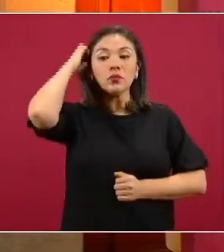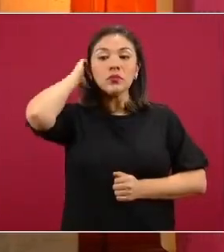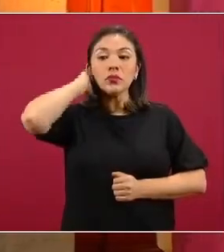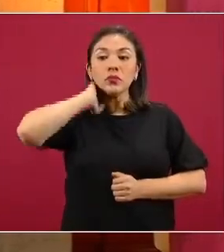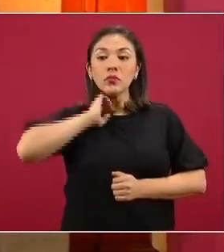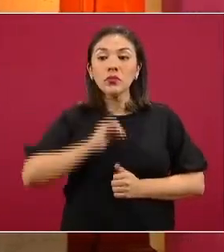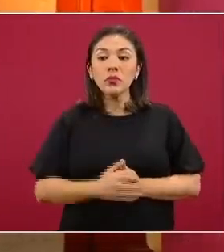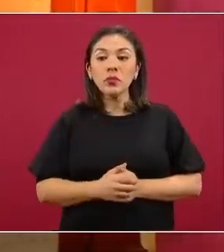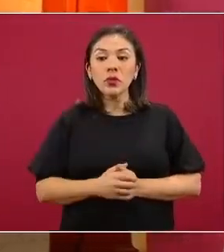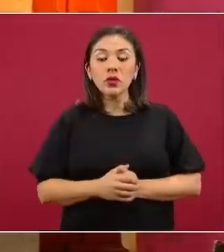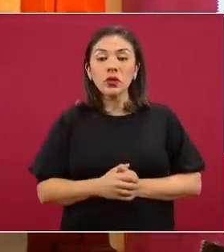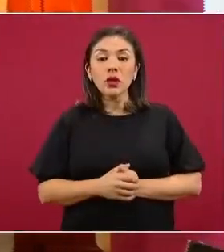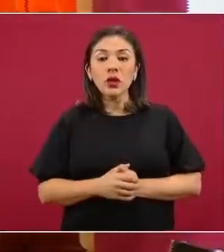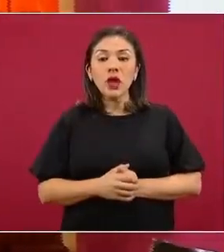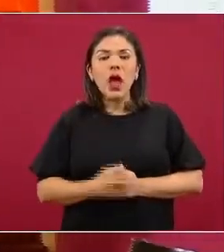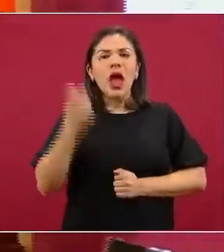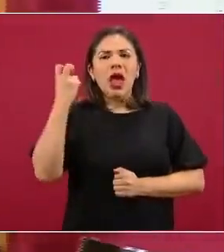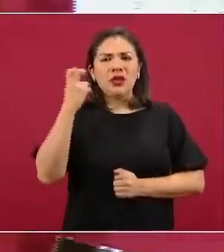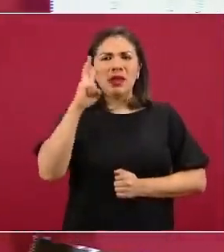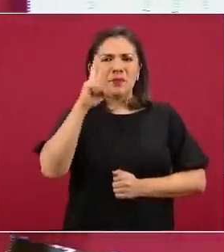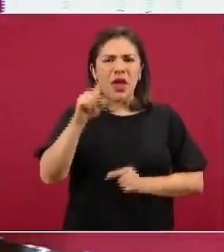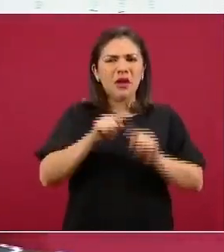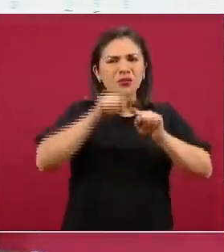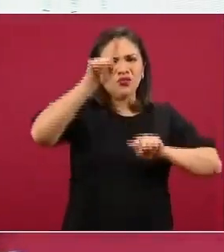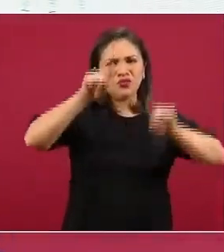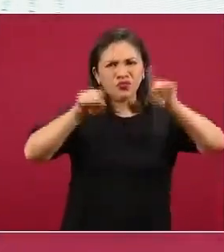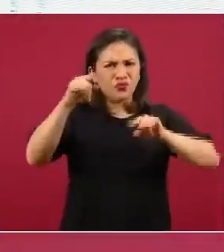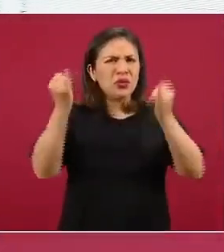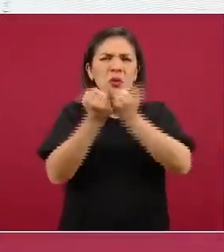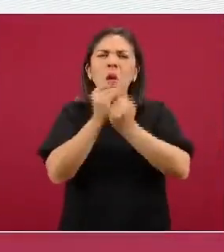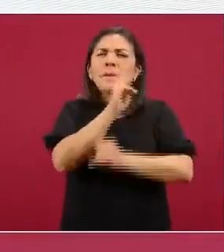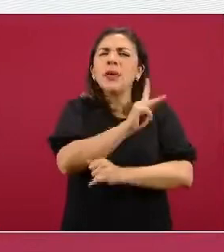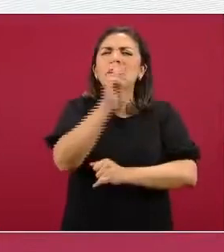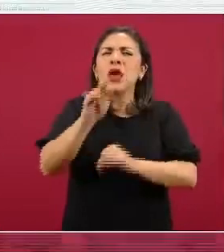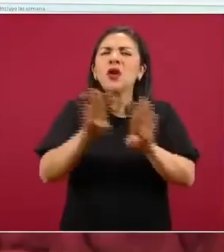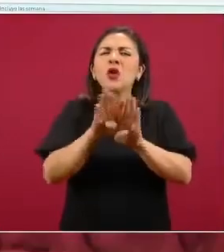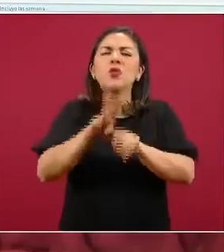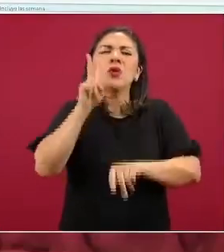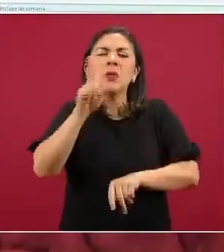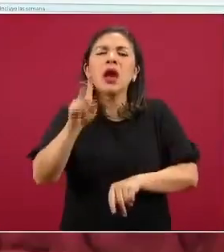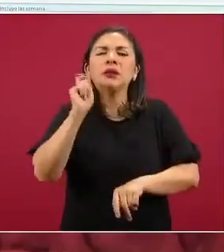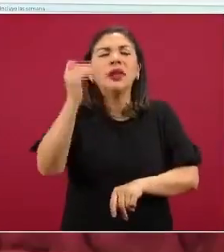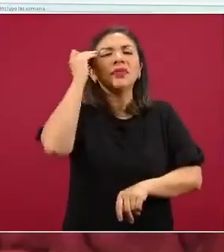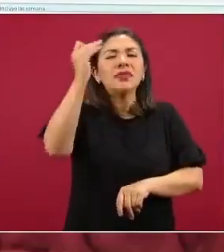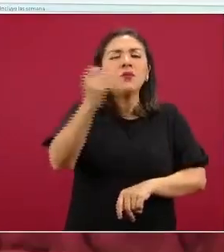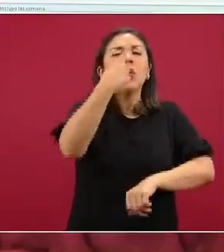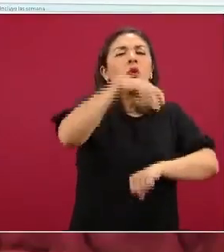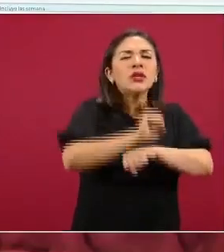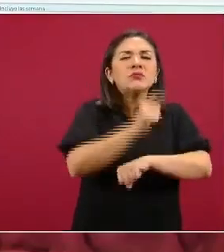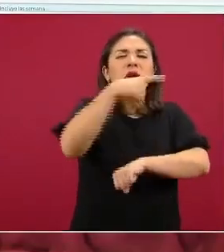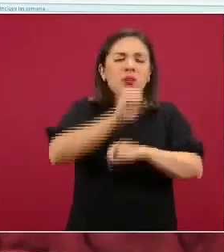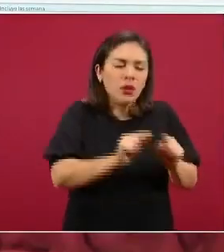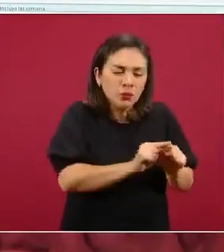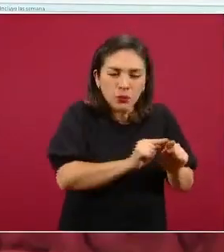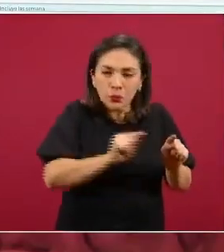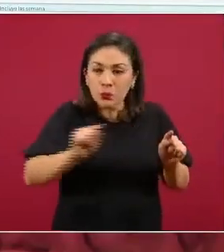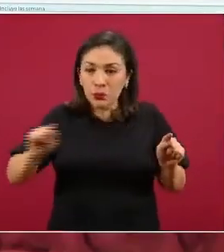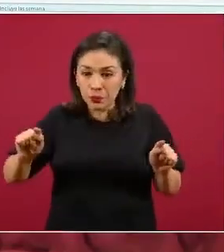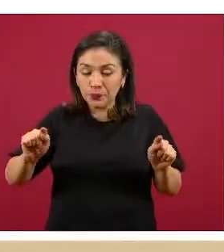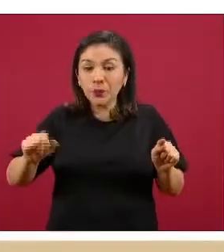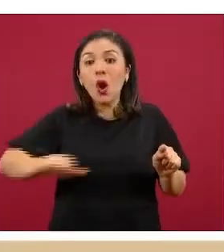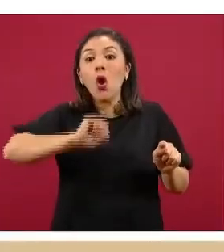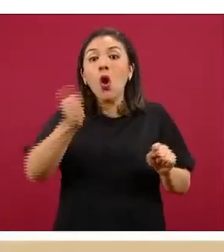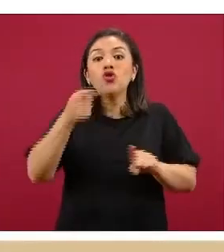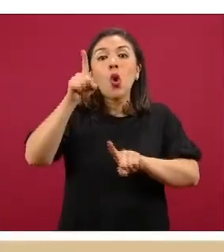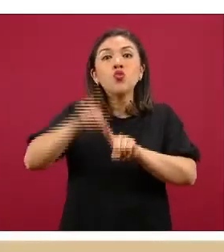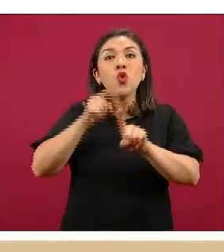Esta es la curva que presentamos, es una curva similar a las curvas epidémicas donde tenemos el tiempo en semanas epidemiológicas y lo que tenemos en las líneas